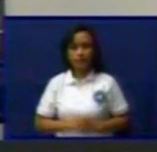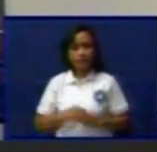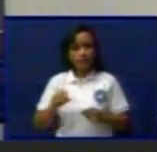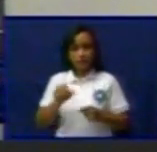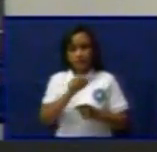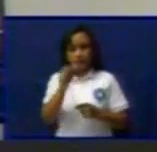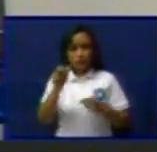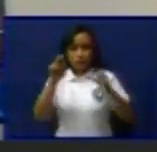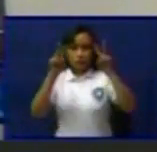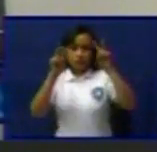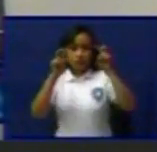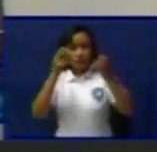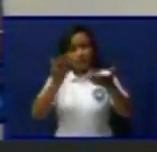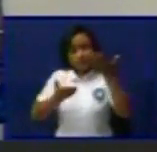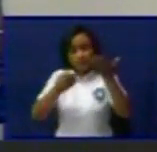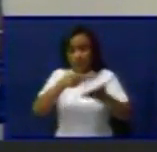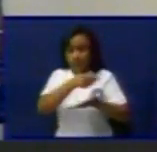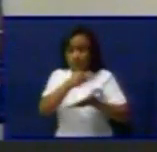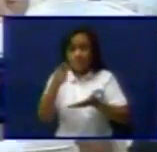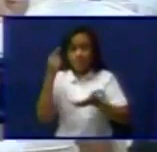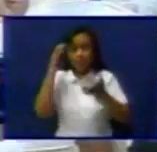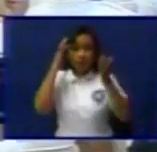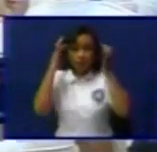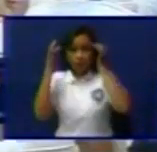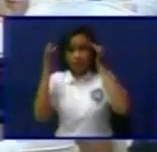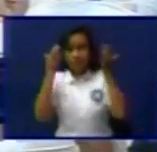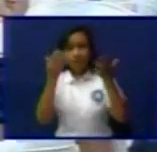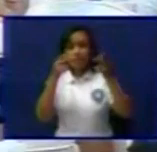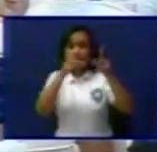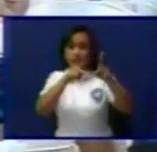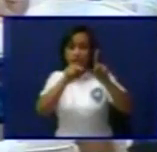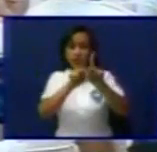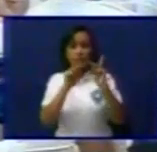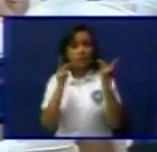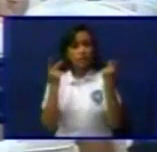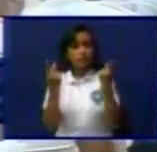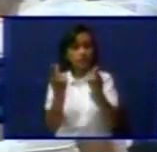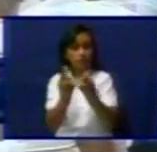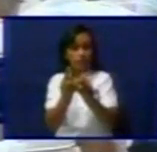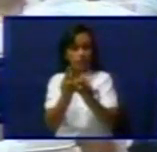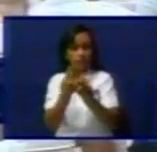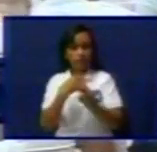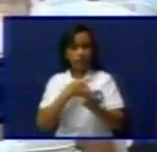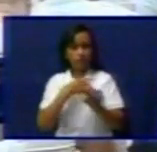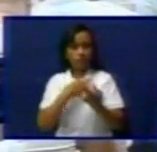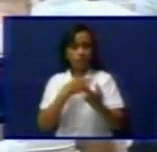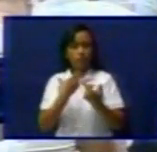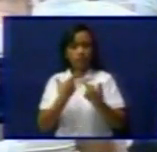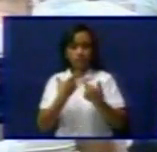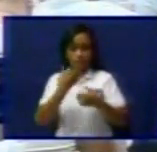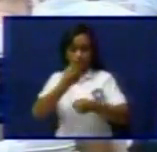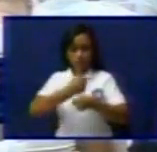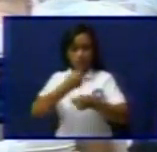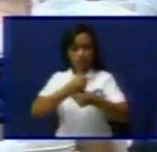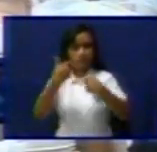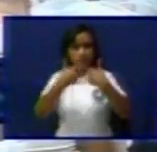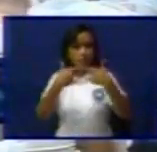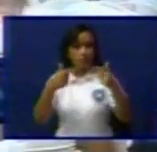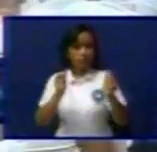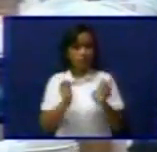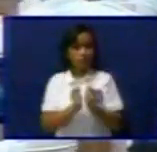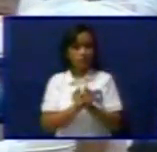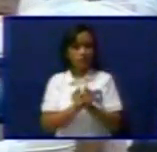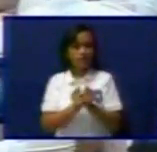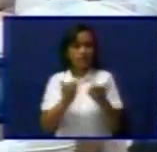El otro tema que preocupa tanto al público como a nuestro equipo técnico